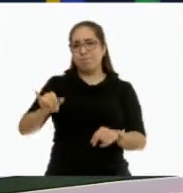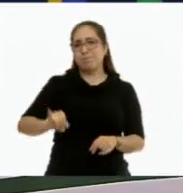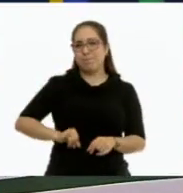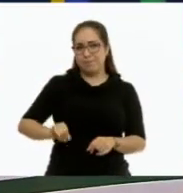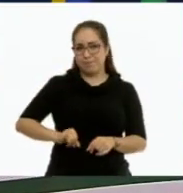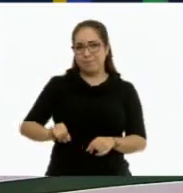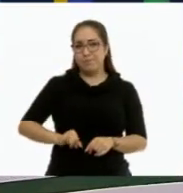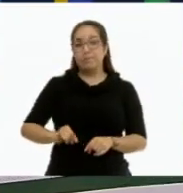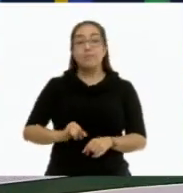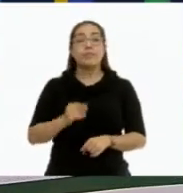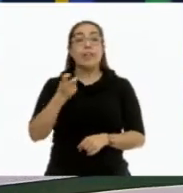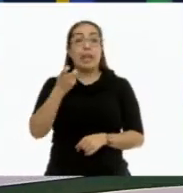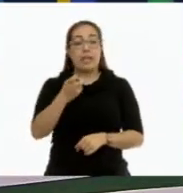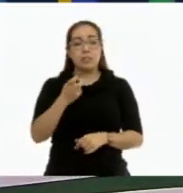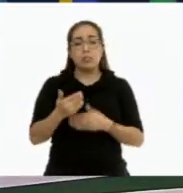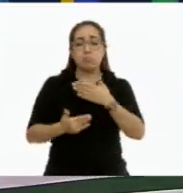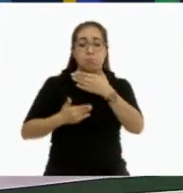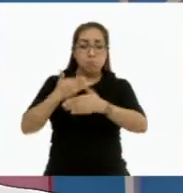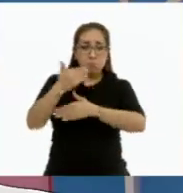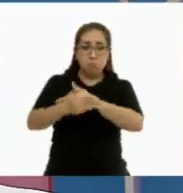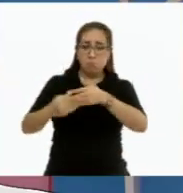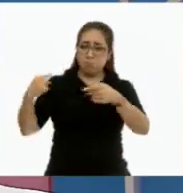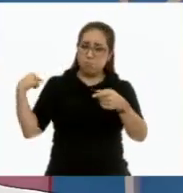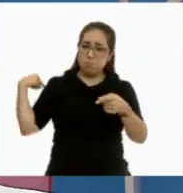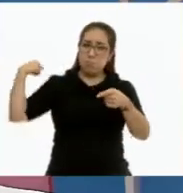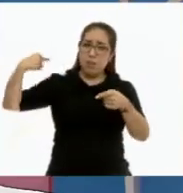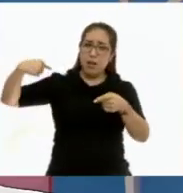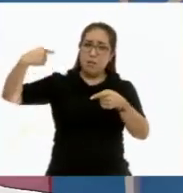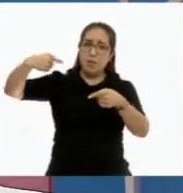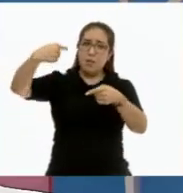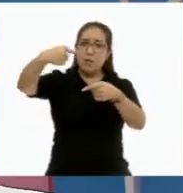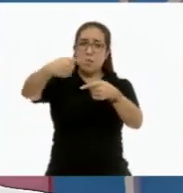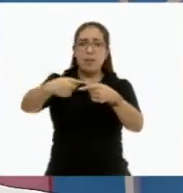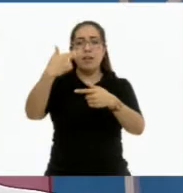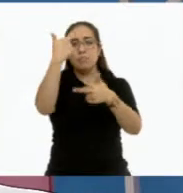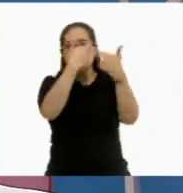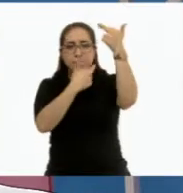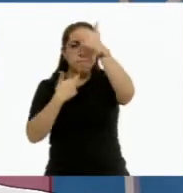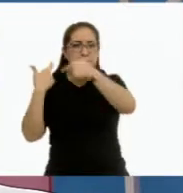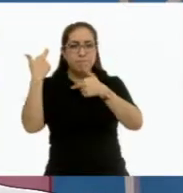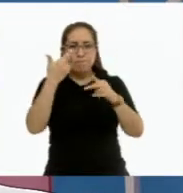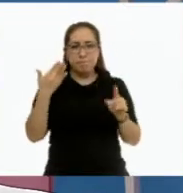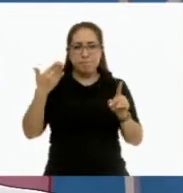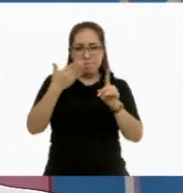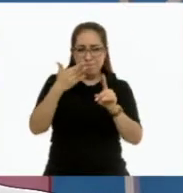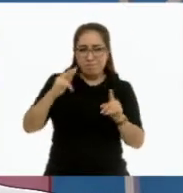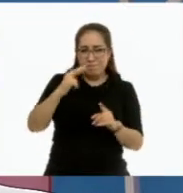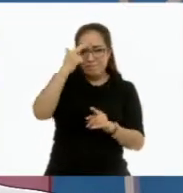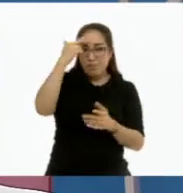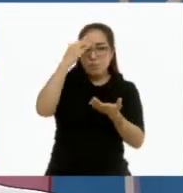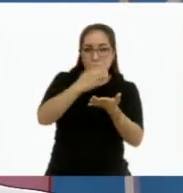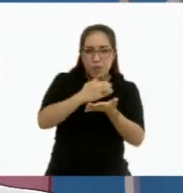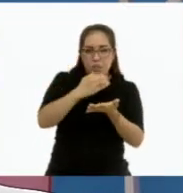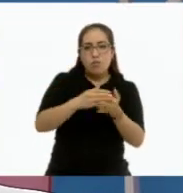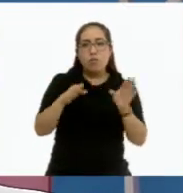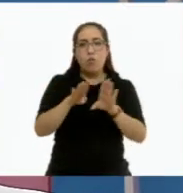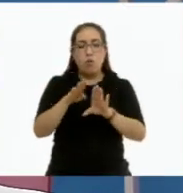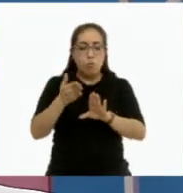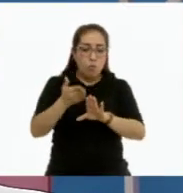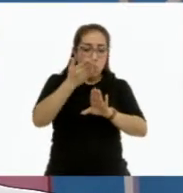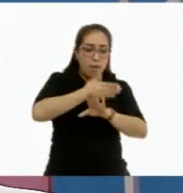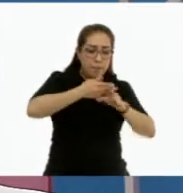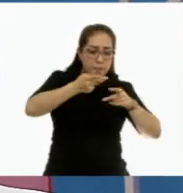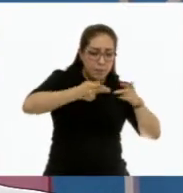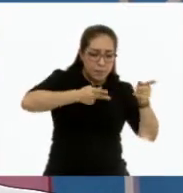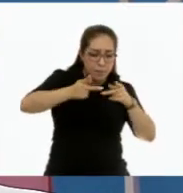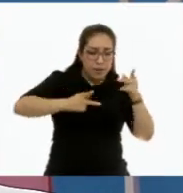que justamente viene a dar seguimiento a todo esto que hemos estado revisando de las guías de autoestudio, ajá, cómo prepararnos para un